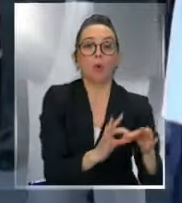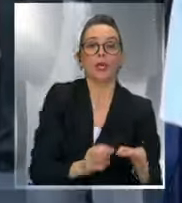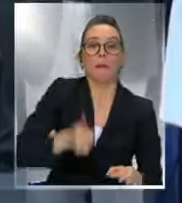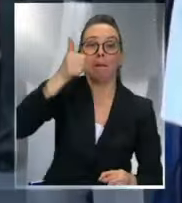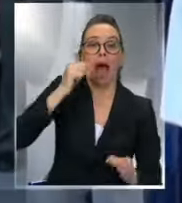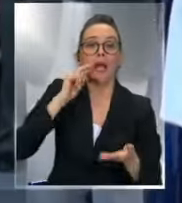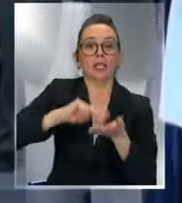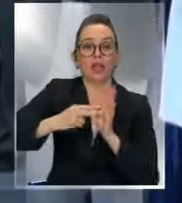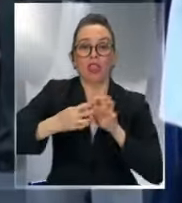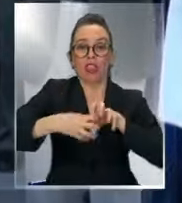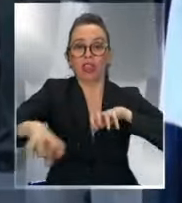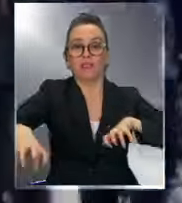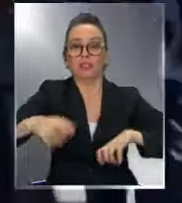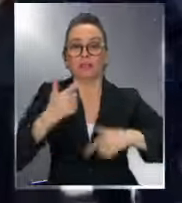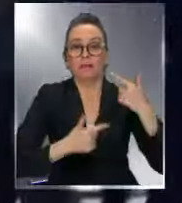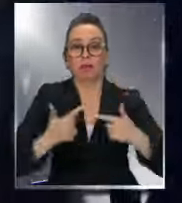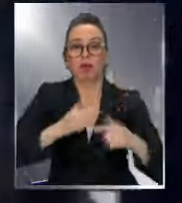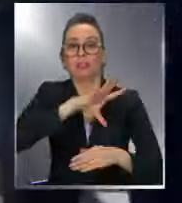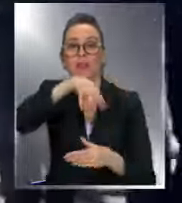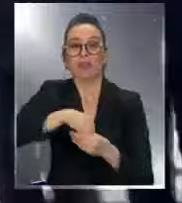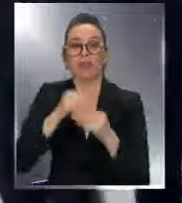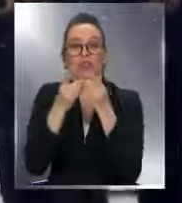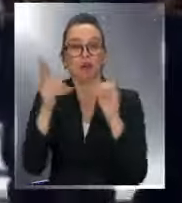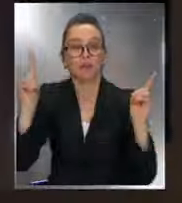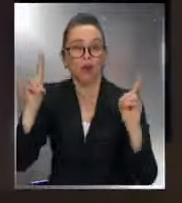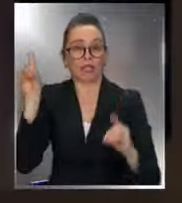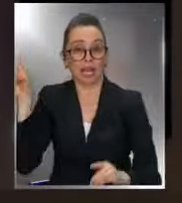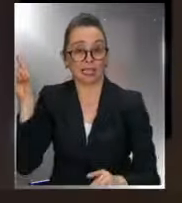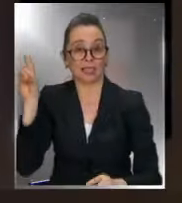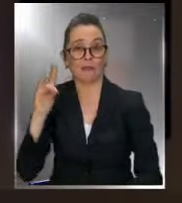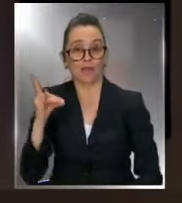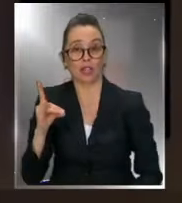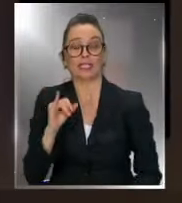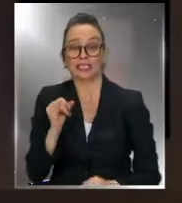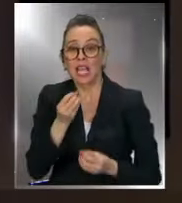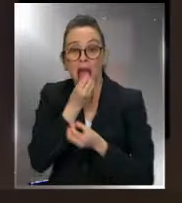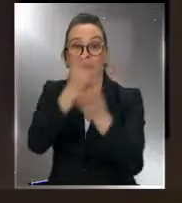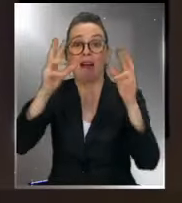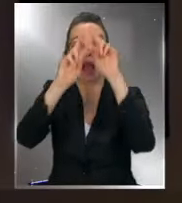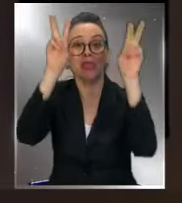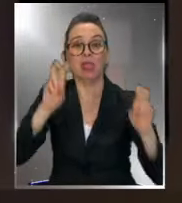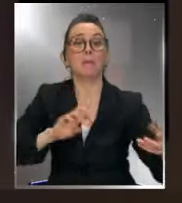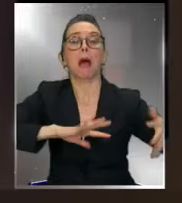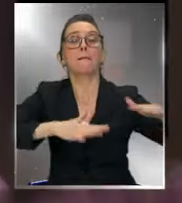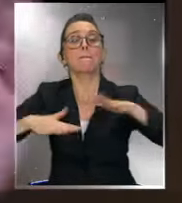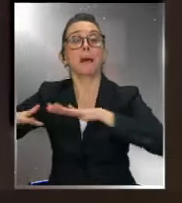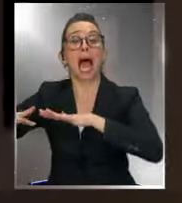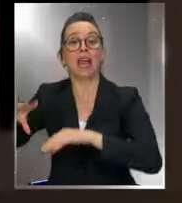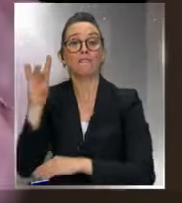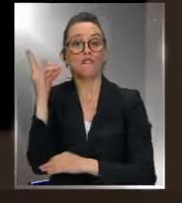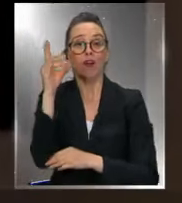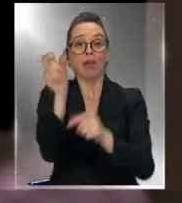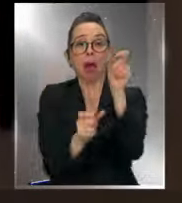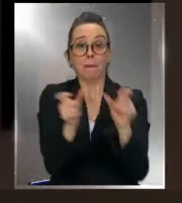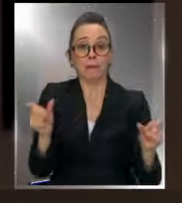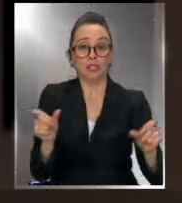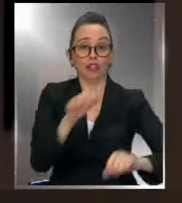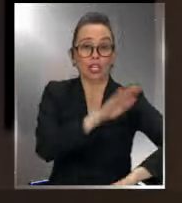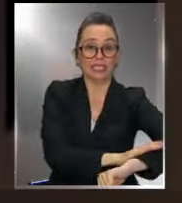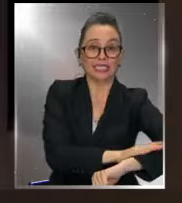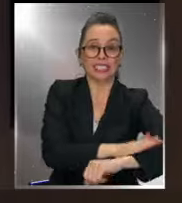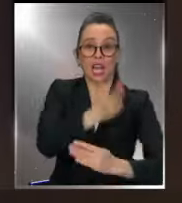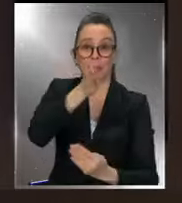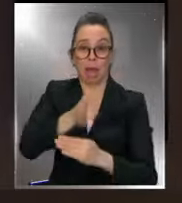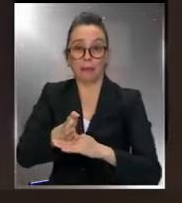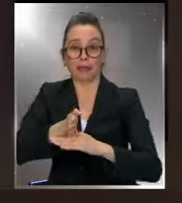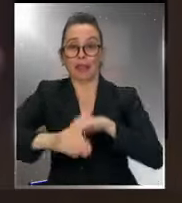políticas inherentes a un sistema democrático. Entonces, si tú levantas el tema marítimo en Bolivia, la gente de izquierda, de centro y